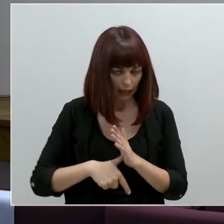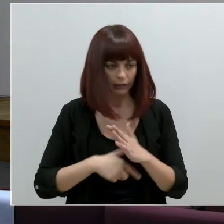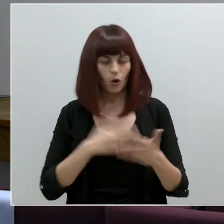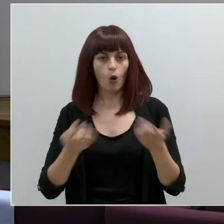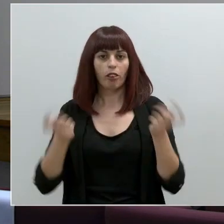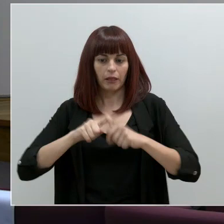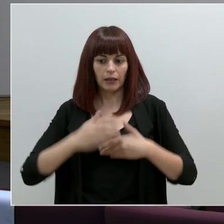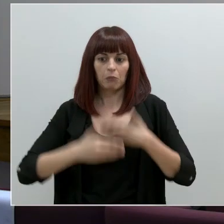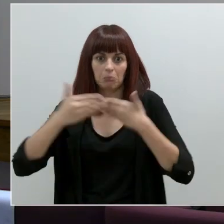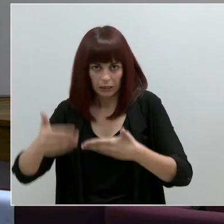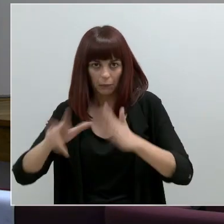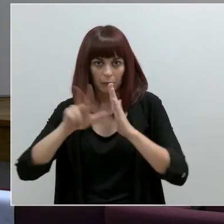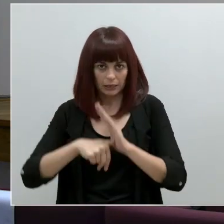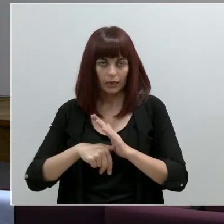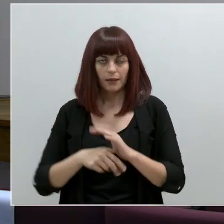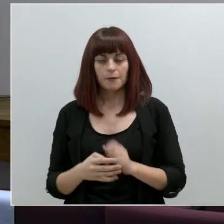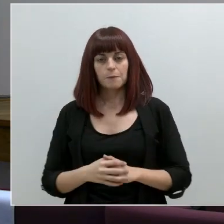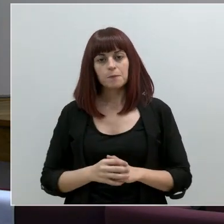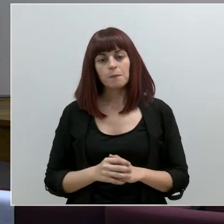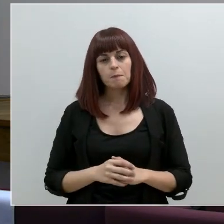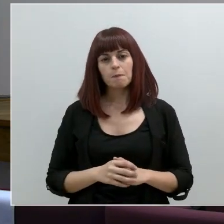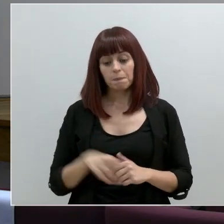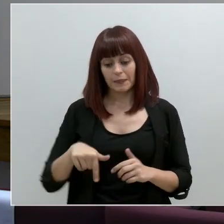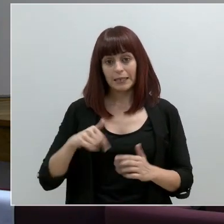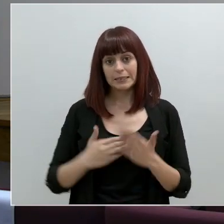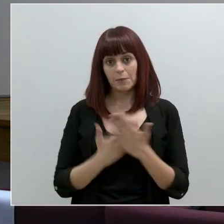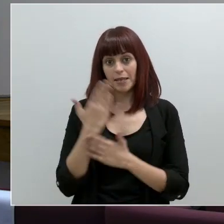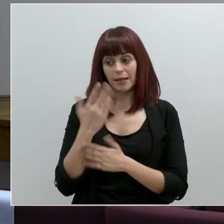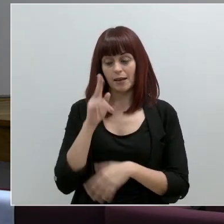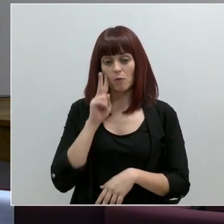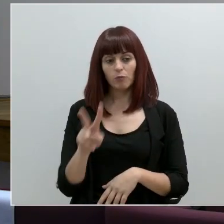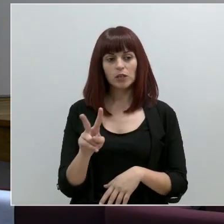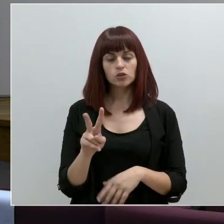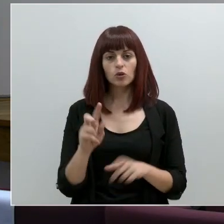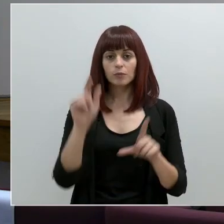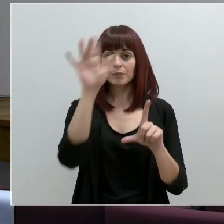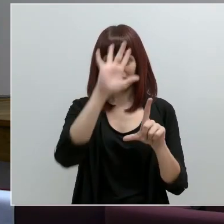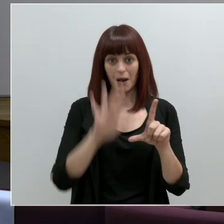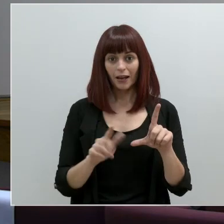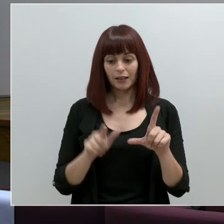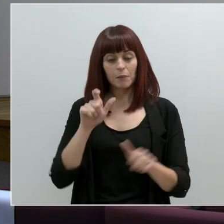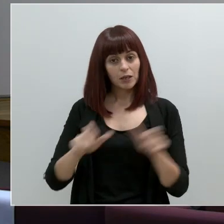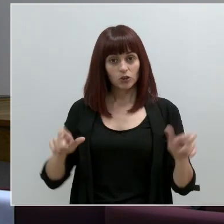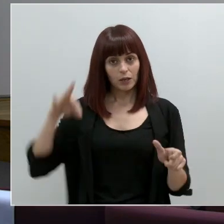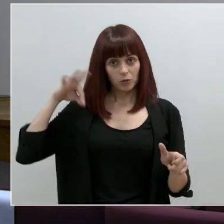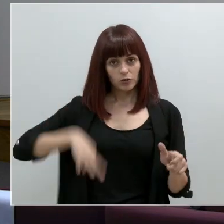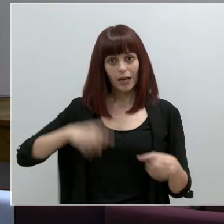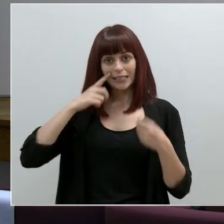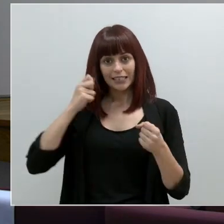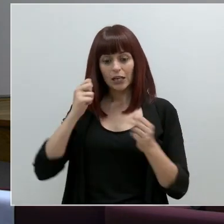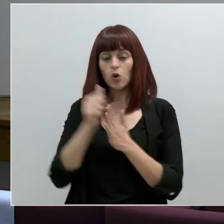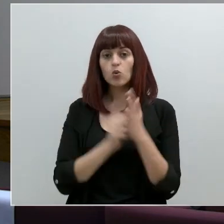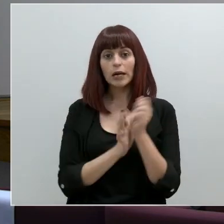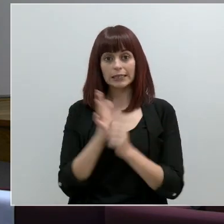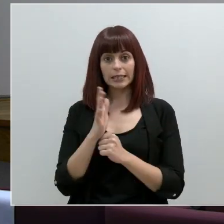el aplazamiento de las citas y las vacunas, esta mañana estamos viendo imágenes de los sanitarios mismos con guantes